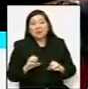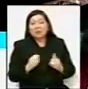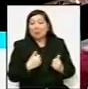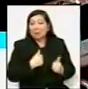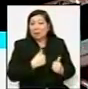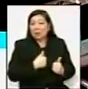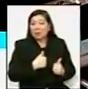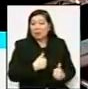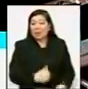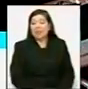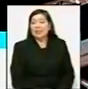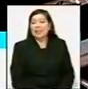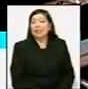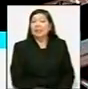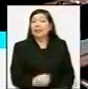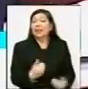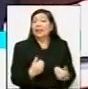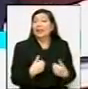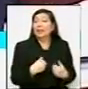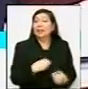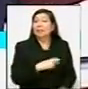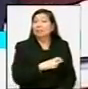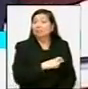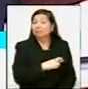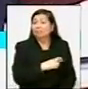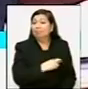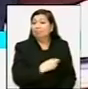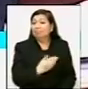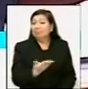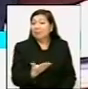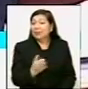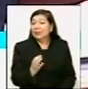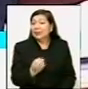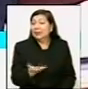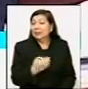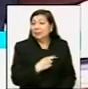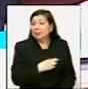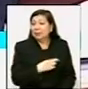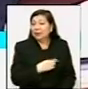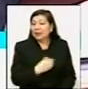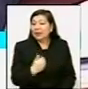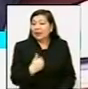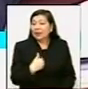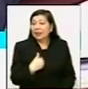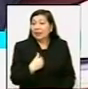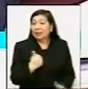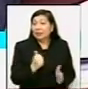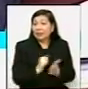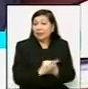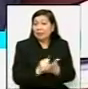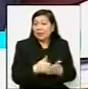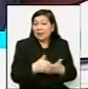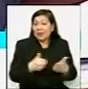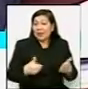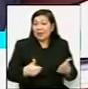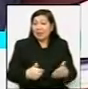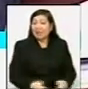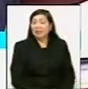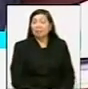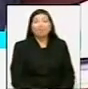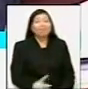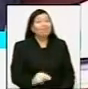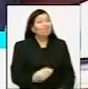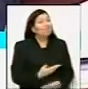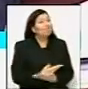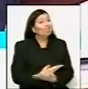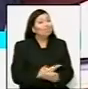propias primarias. Es decir, si tuviéramos primarias, si fueran primarias, entonces tendría que ser 6 meses antes de las primarias. Si no hubiera